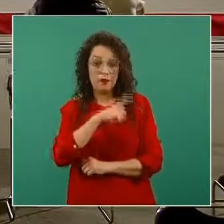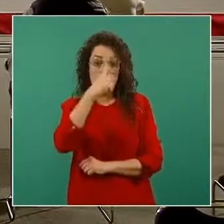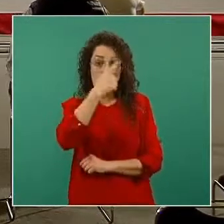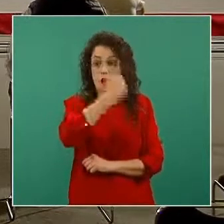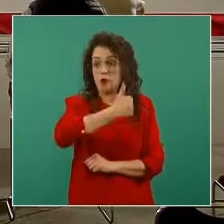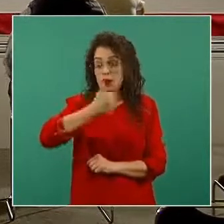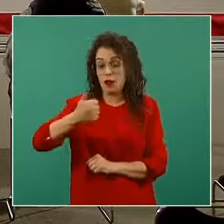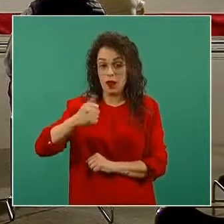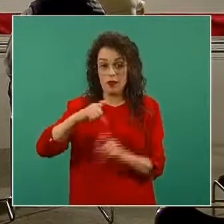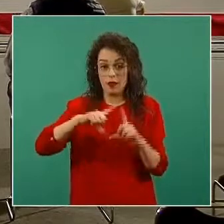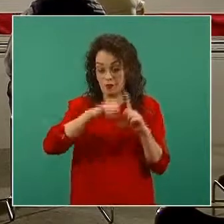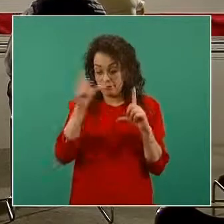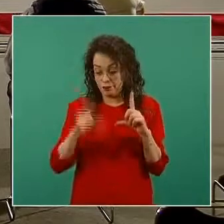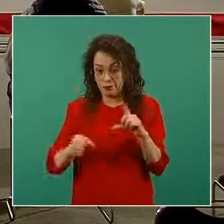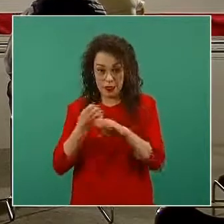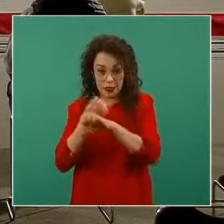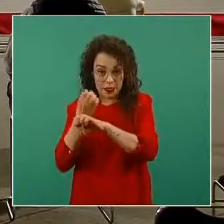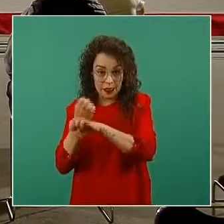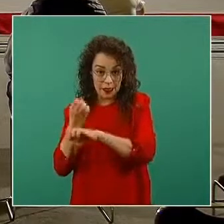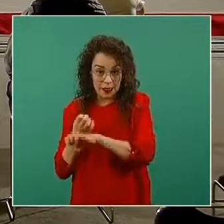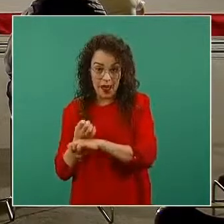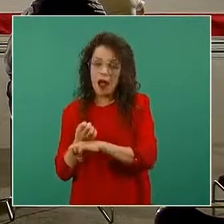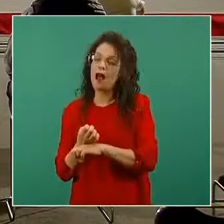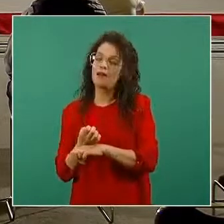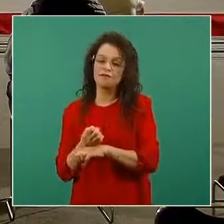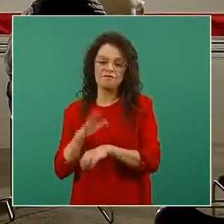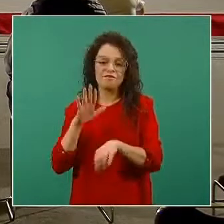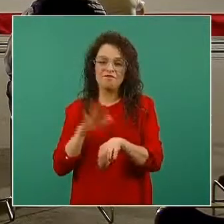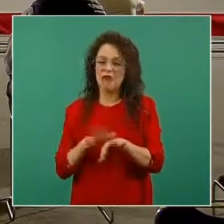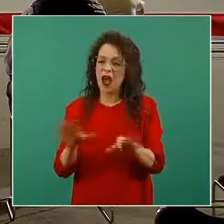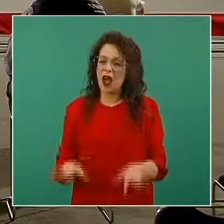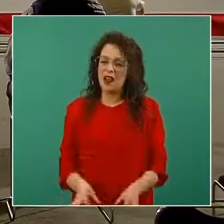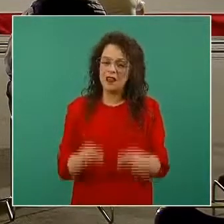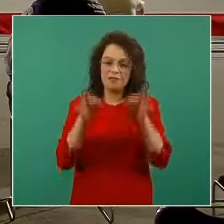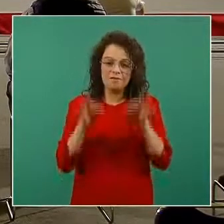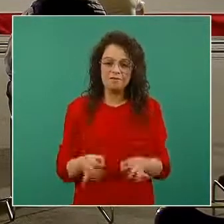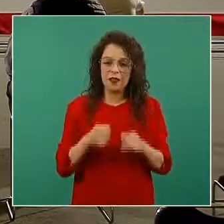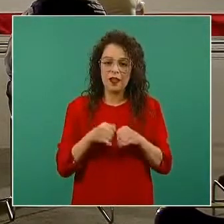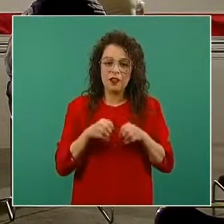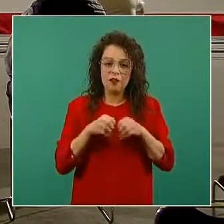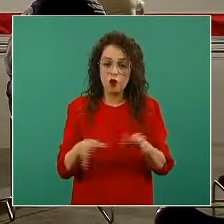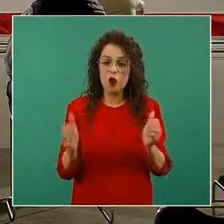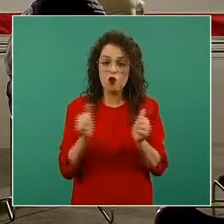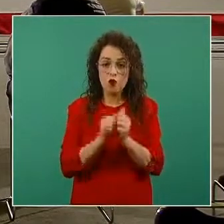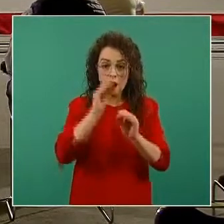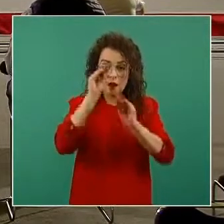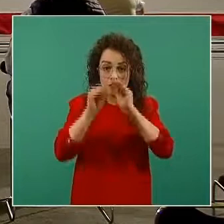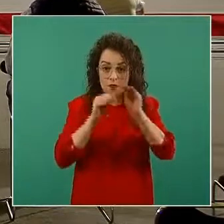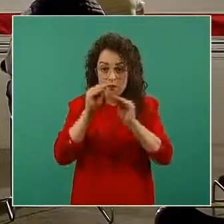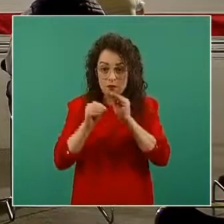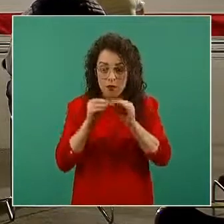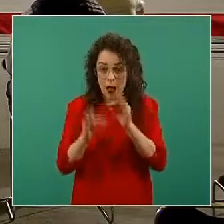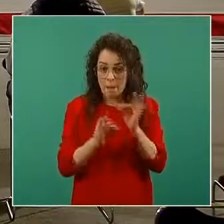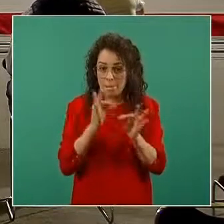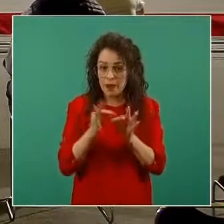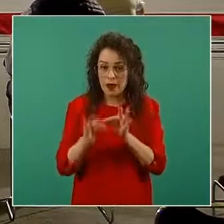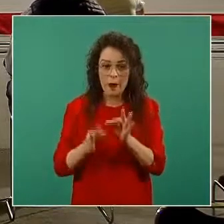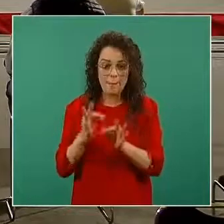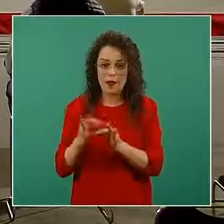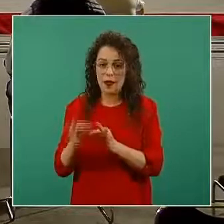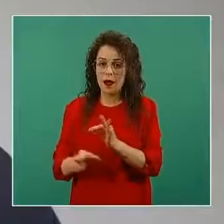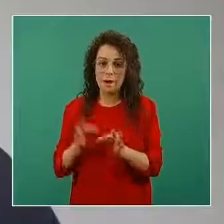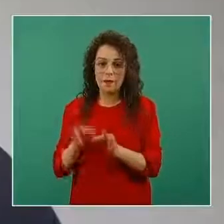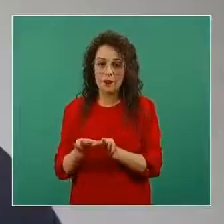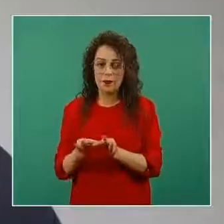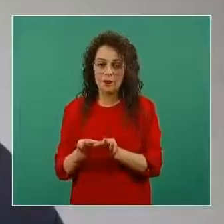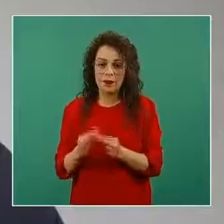entidades federativas, va a ser una información mucho más precisa, mucho más actualizada y más oportuna para que las personas